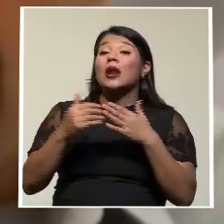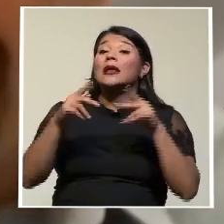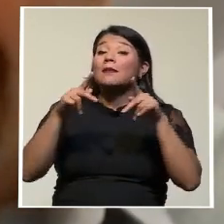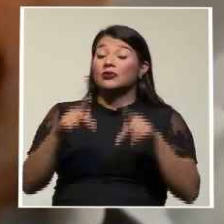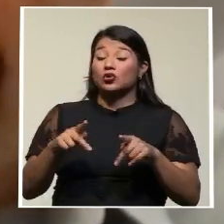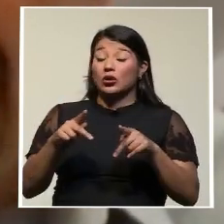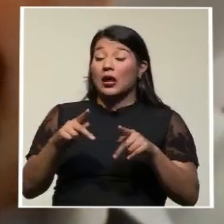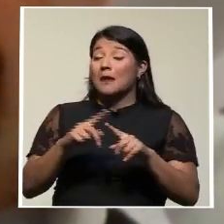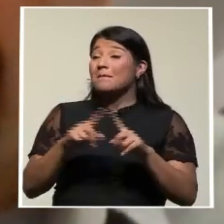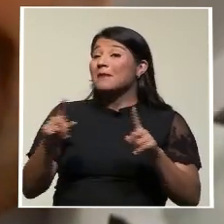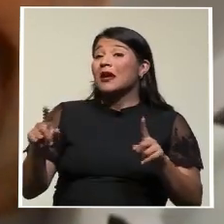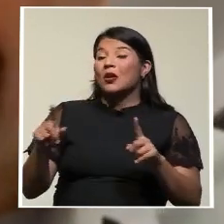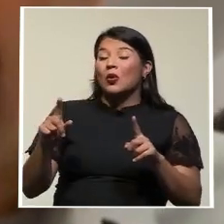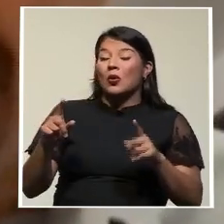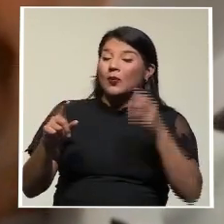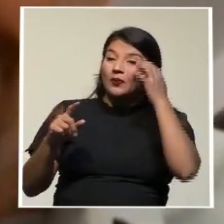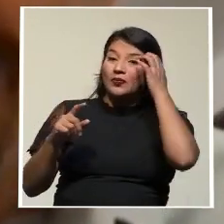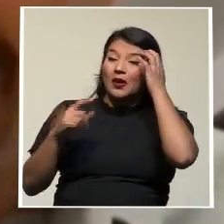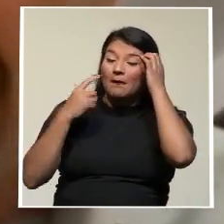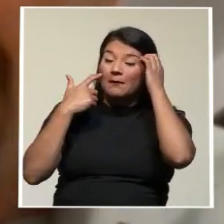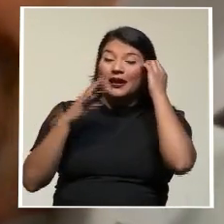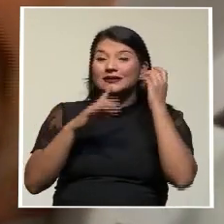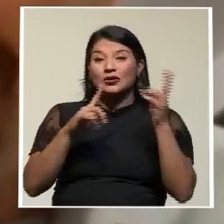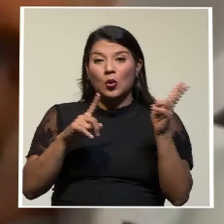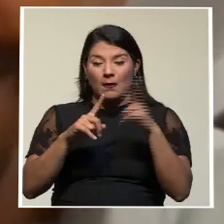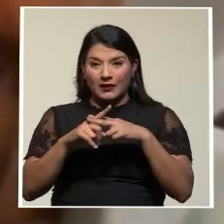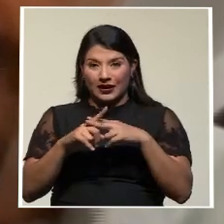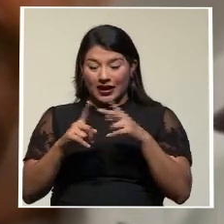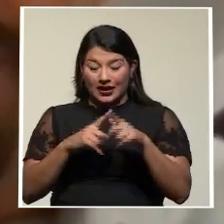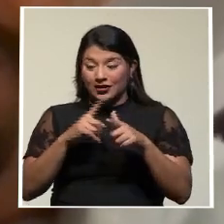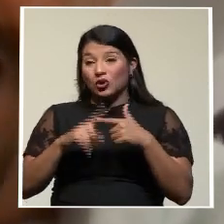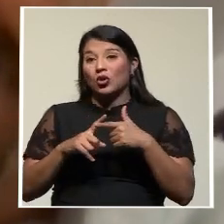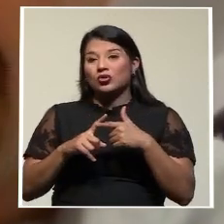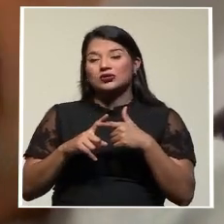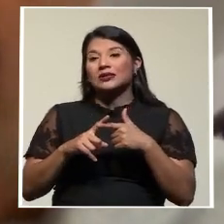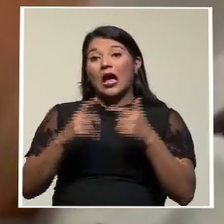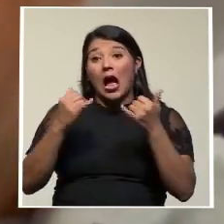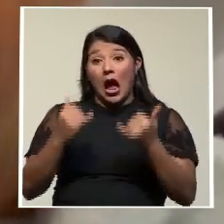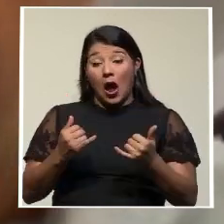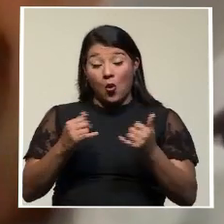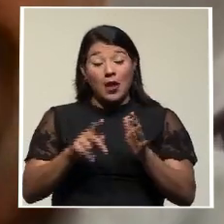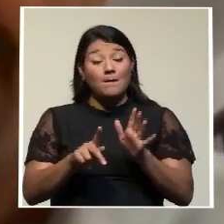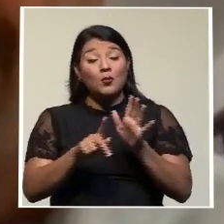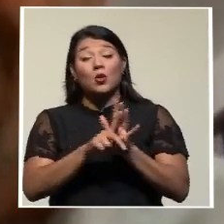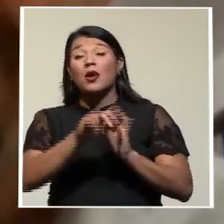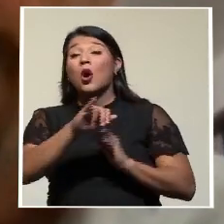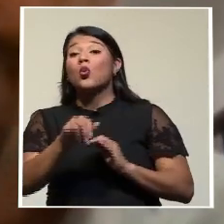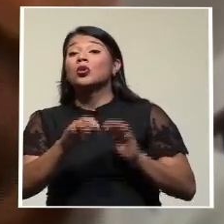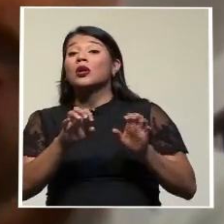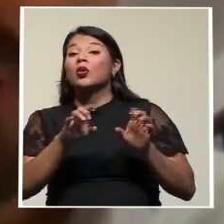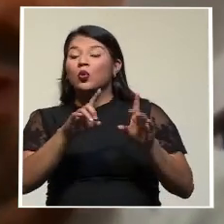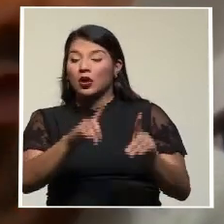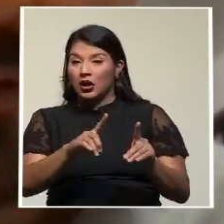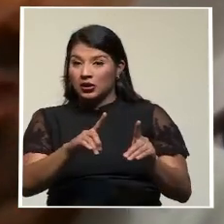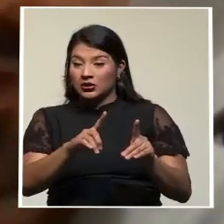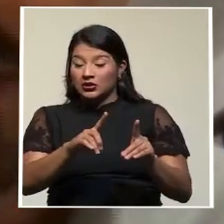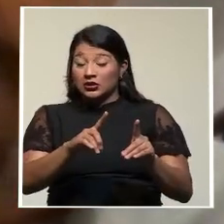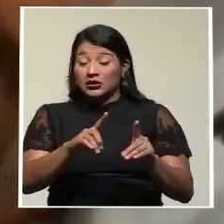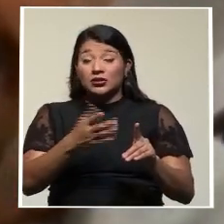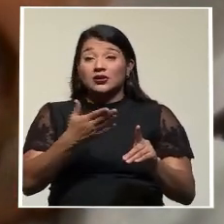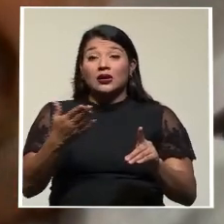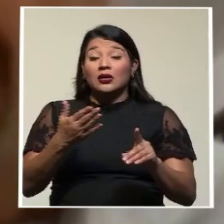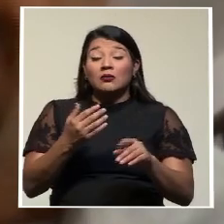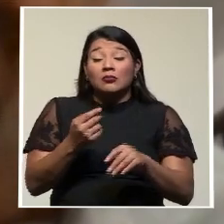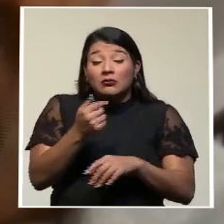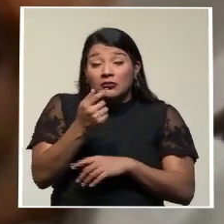no lo están aplicando. Entonces le están prohibiendo, incluso han llegado al extremo de prohibirle a las juntas de educación que los pocos recursos que todavía